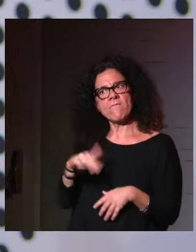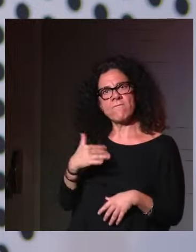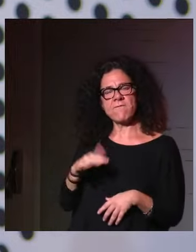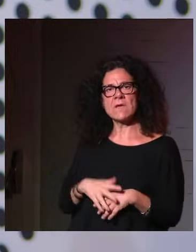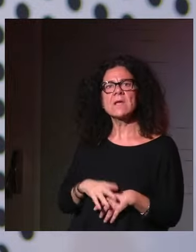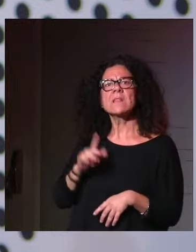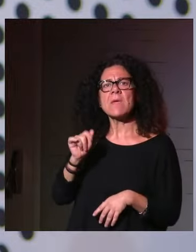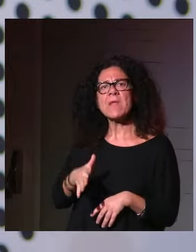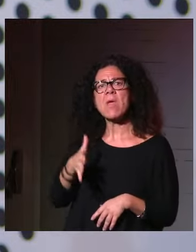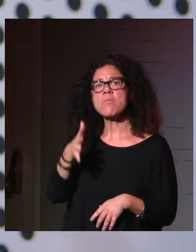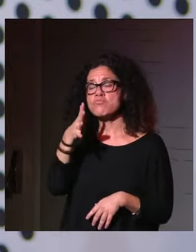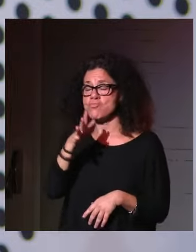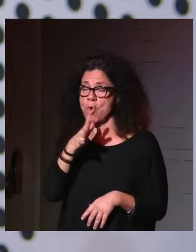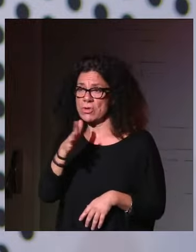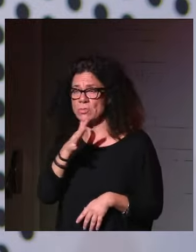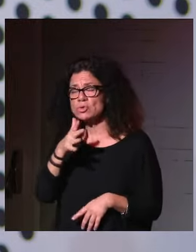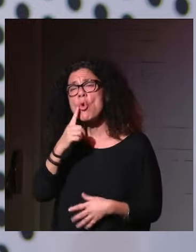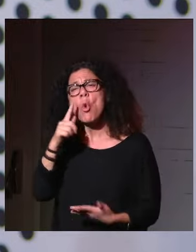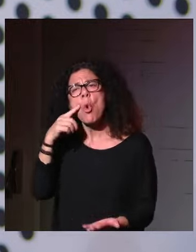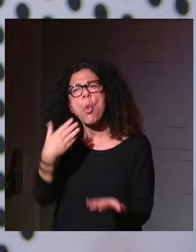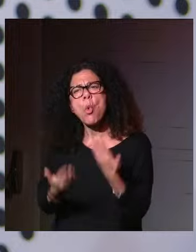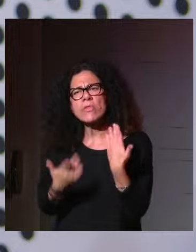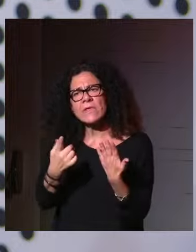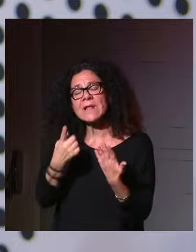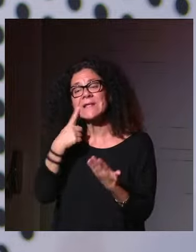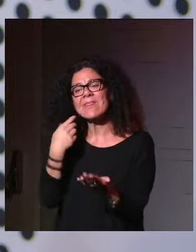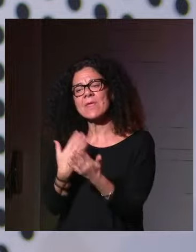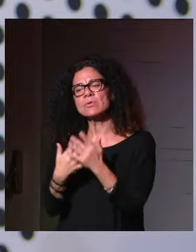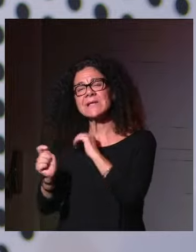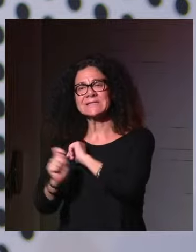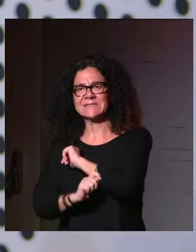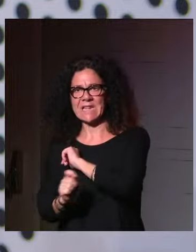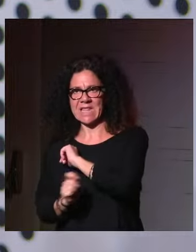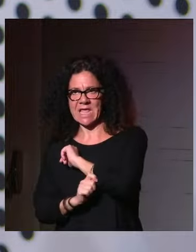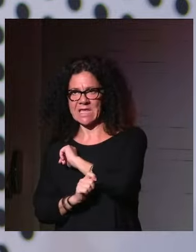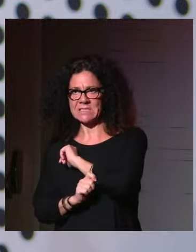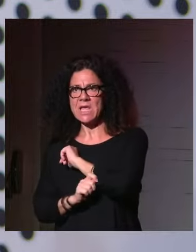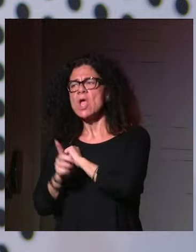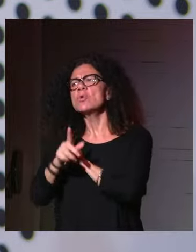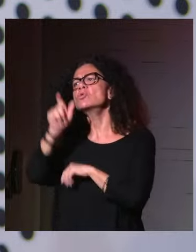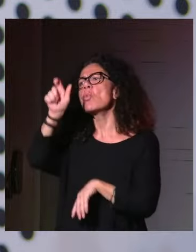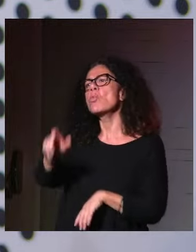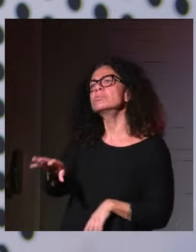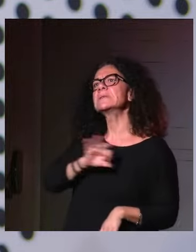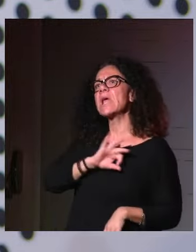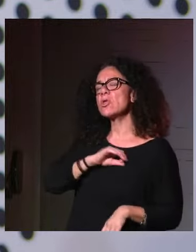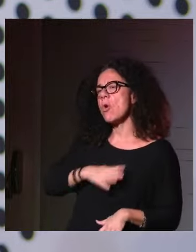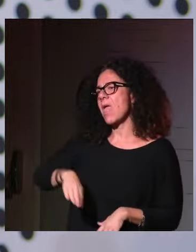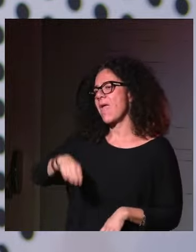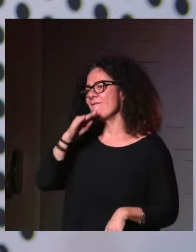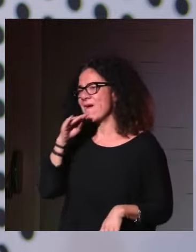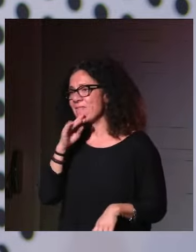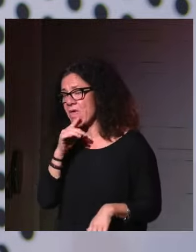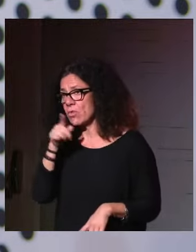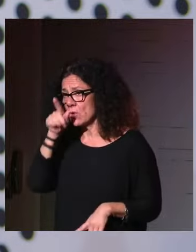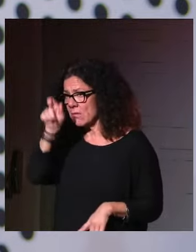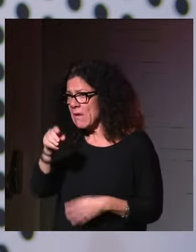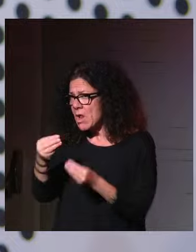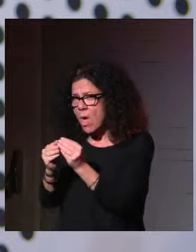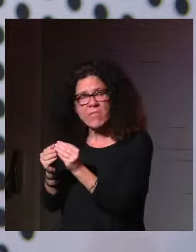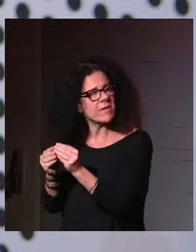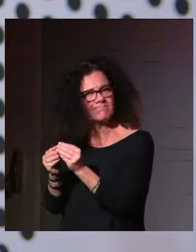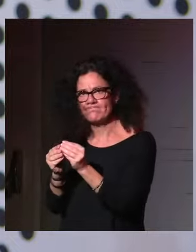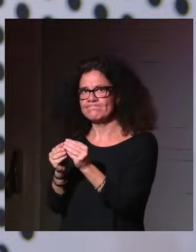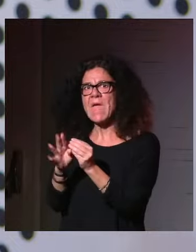causas judicial que demuestran las estrategias y que no es un señor enojado el que lo hace sino que